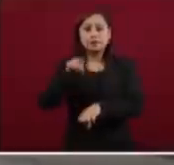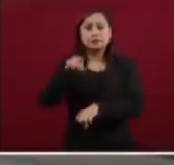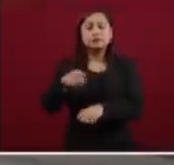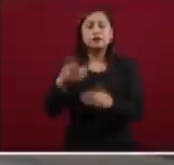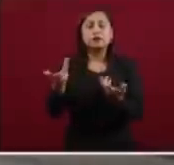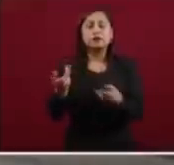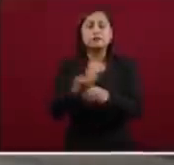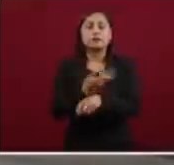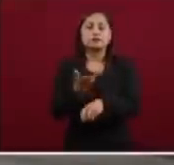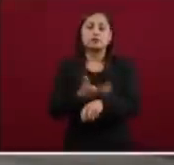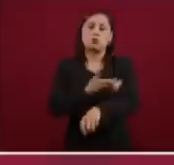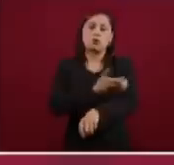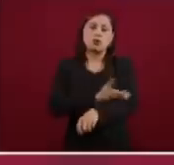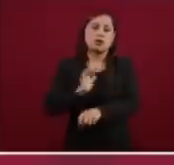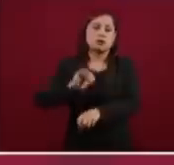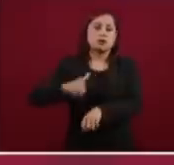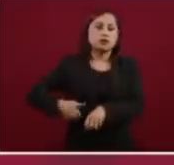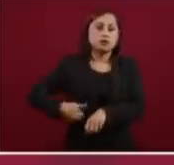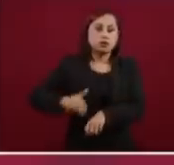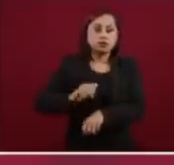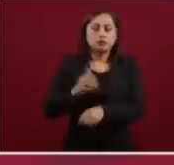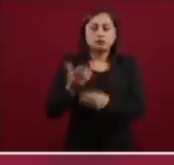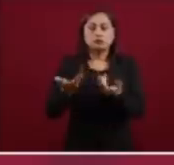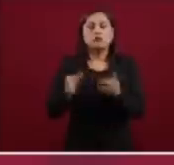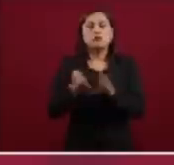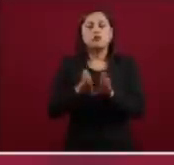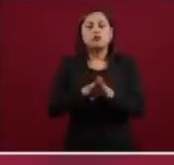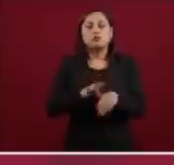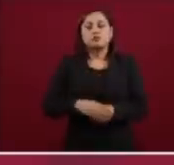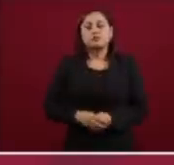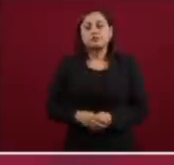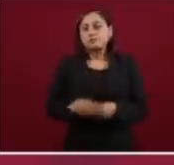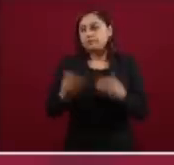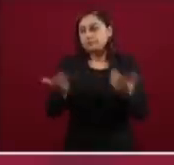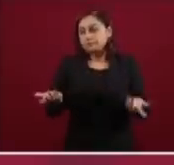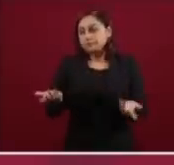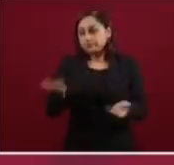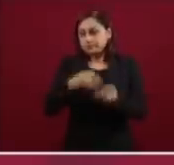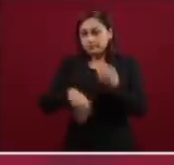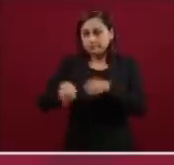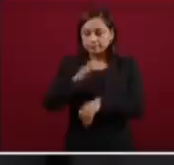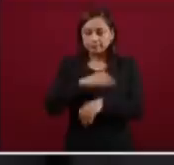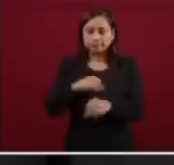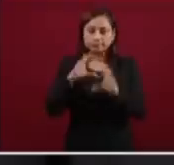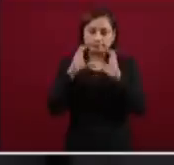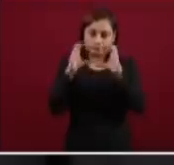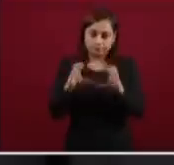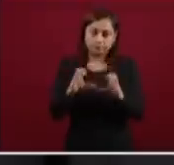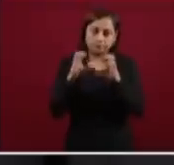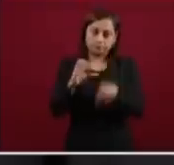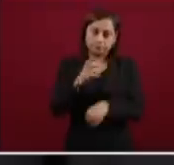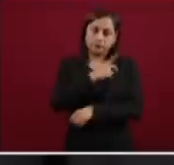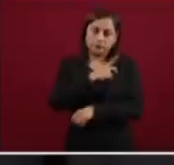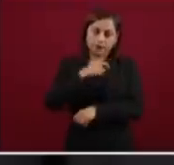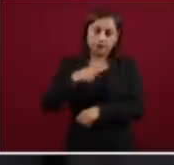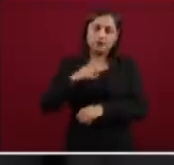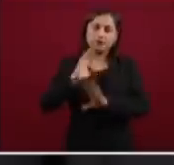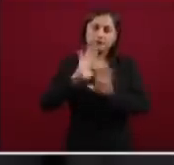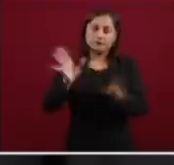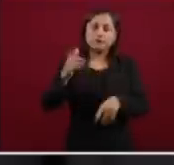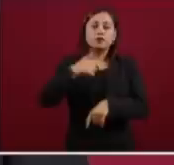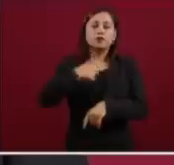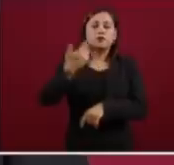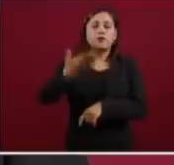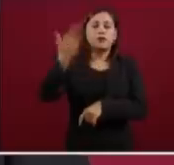este cuidarnos todos ya lo dije lo